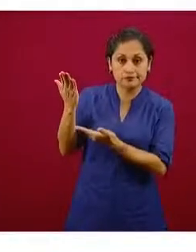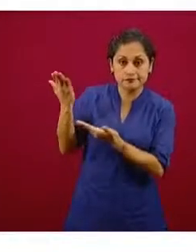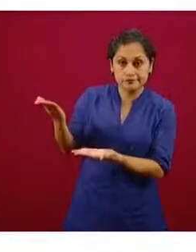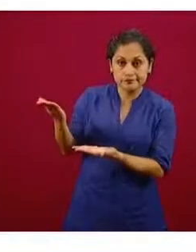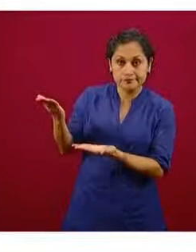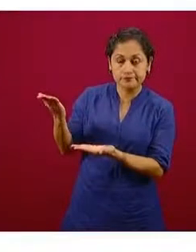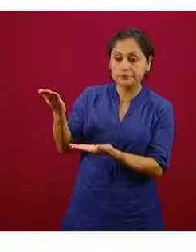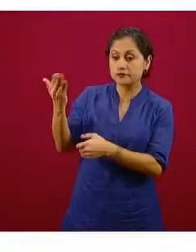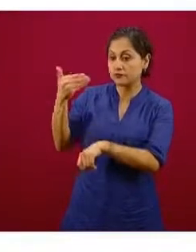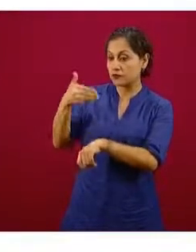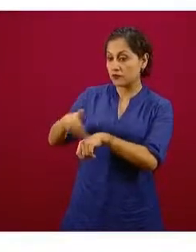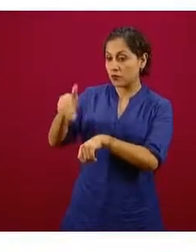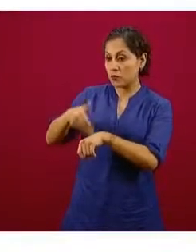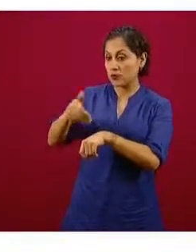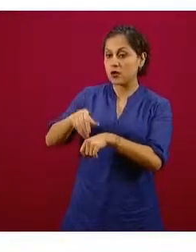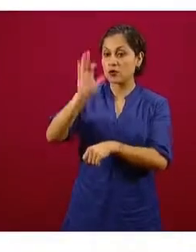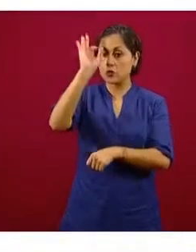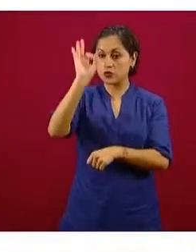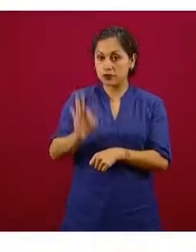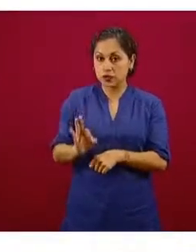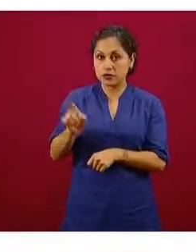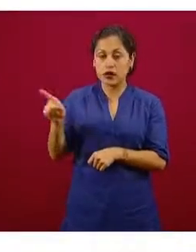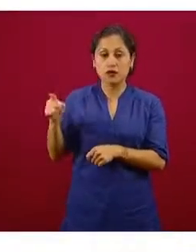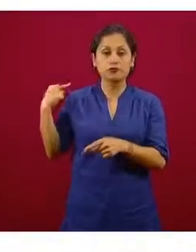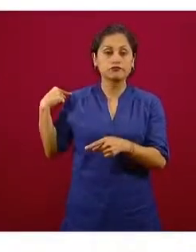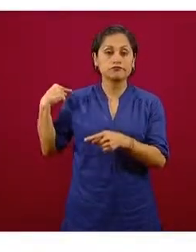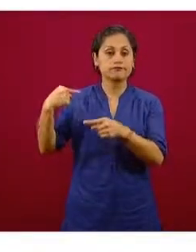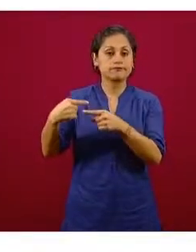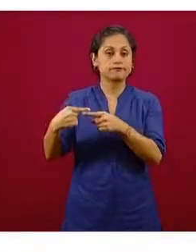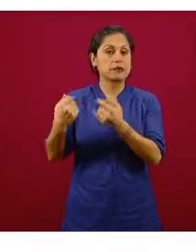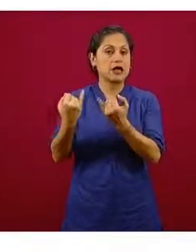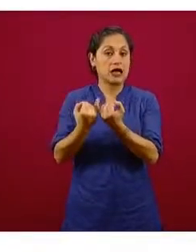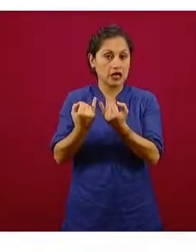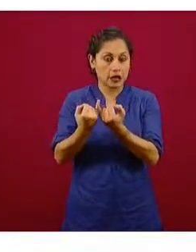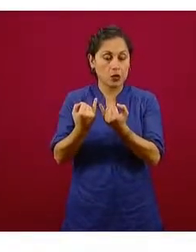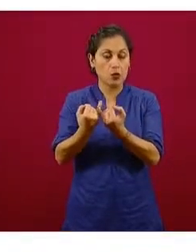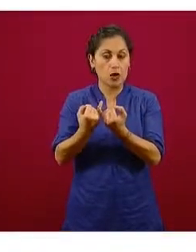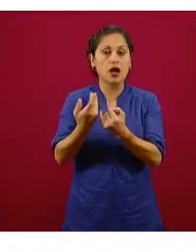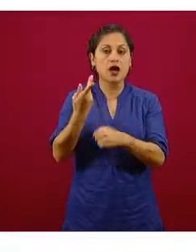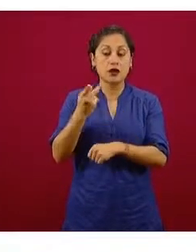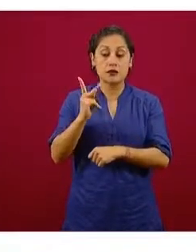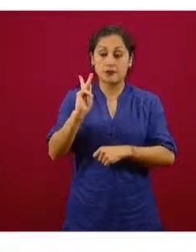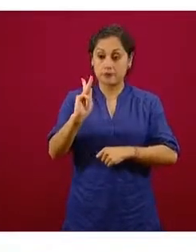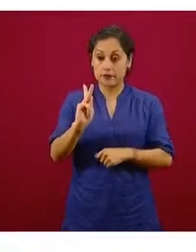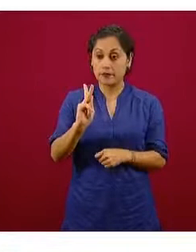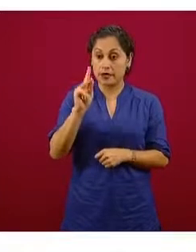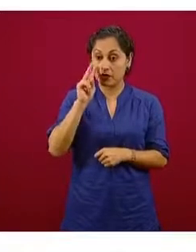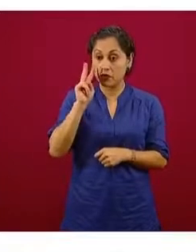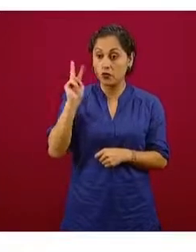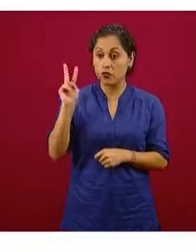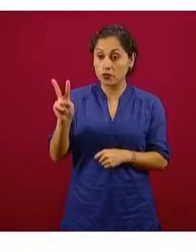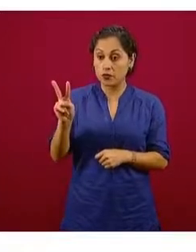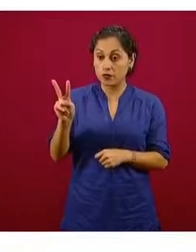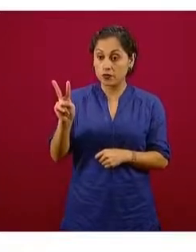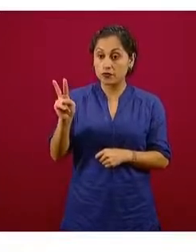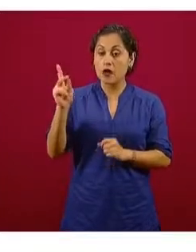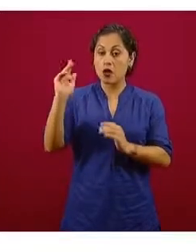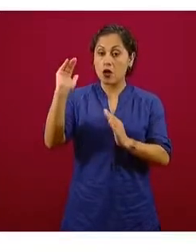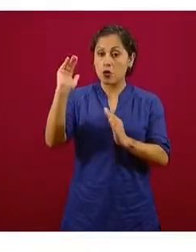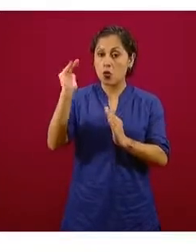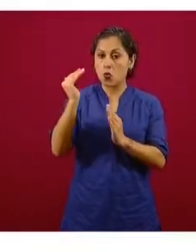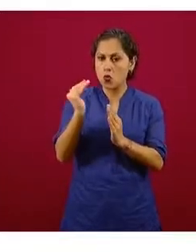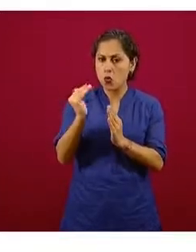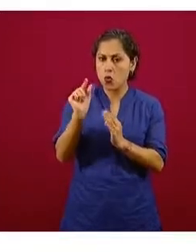porcentajes, se mantiene igual, pero esto también significa que no se visualiza un descenso, por lo